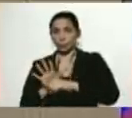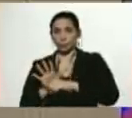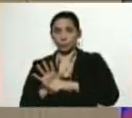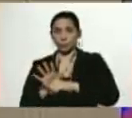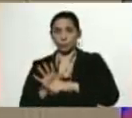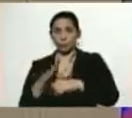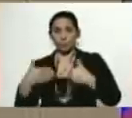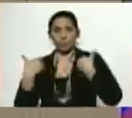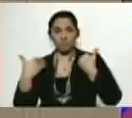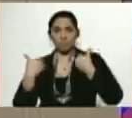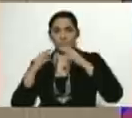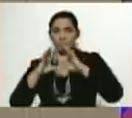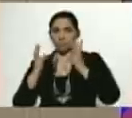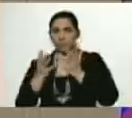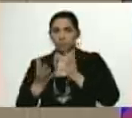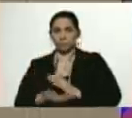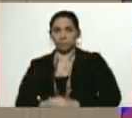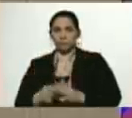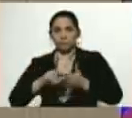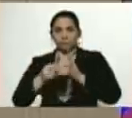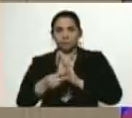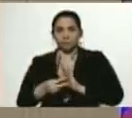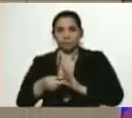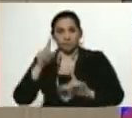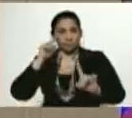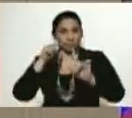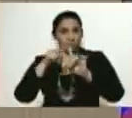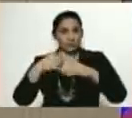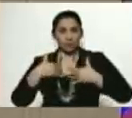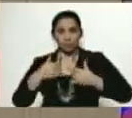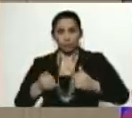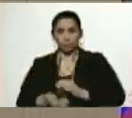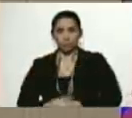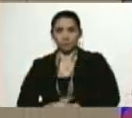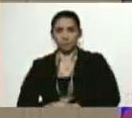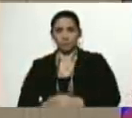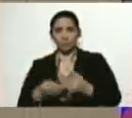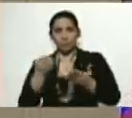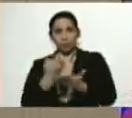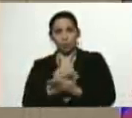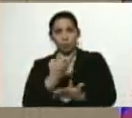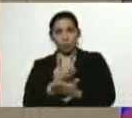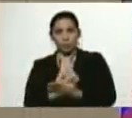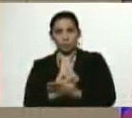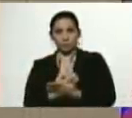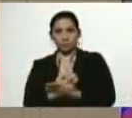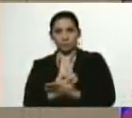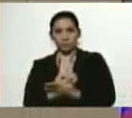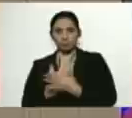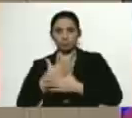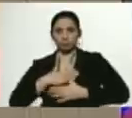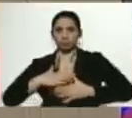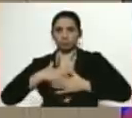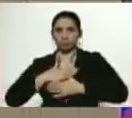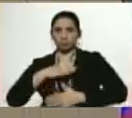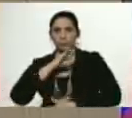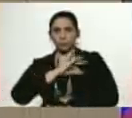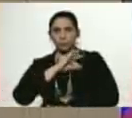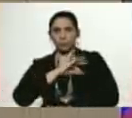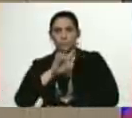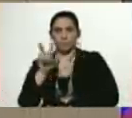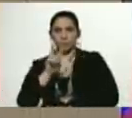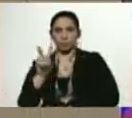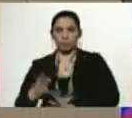que está afectando al mundo representa un reto para la salud, la economía y el bienestar de la sociedad